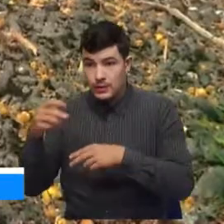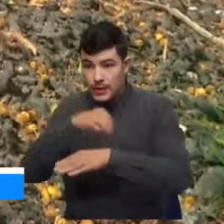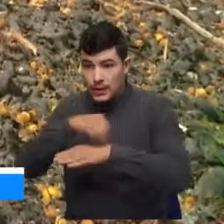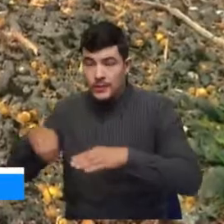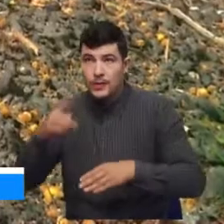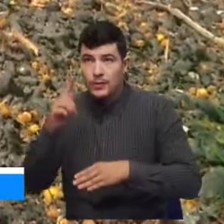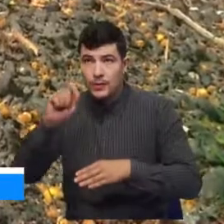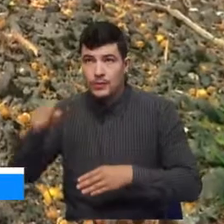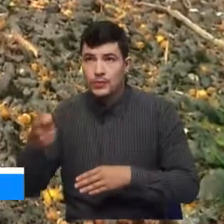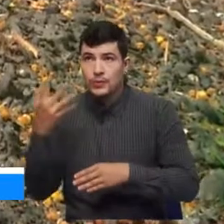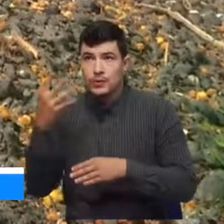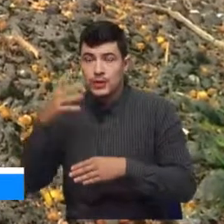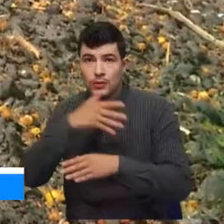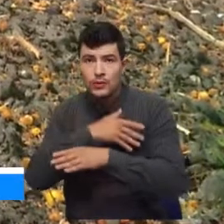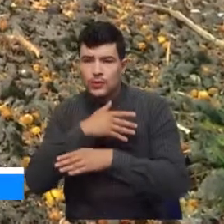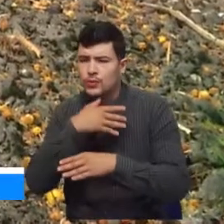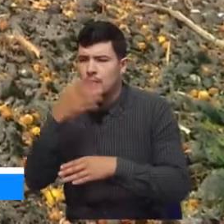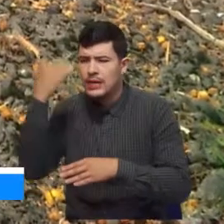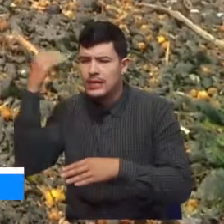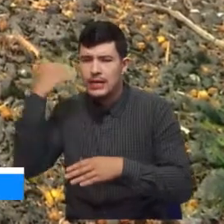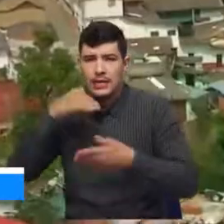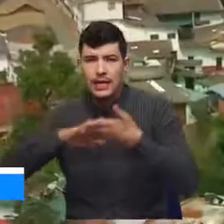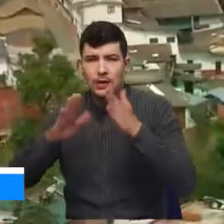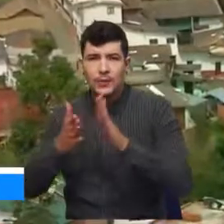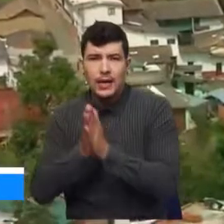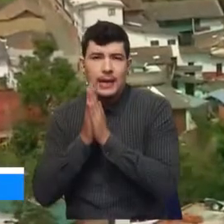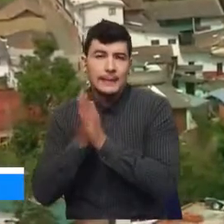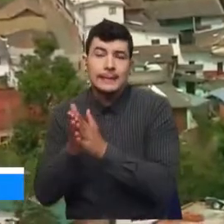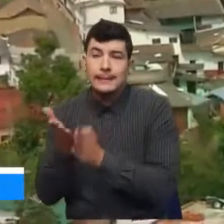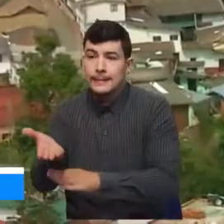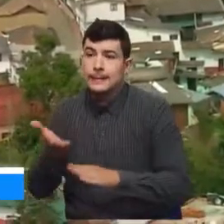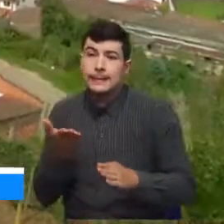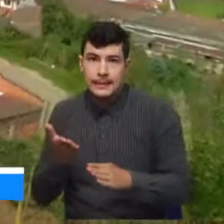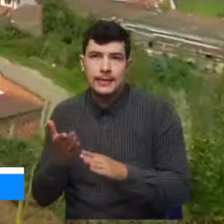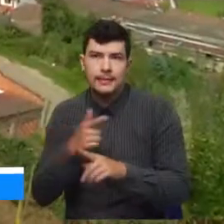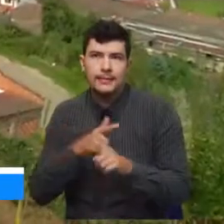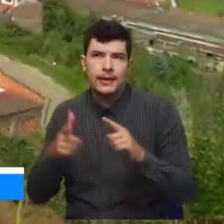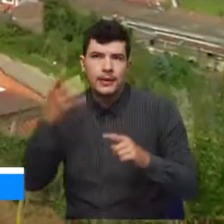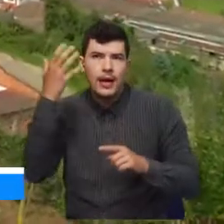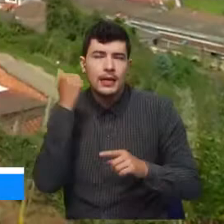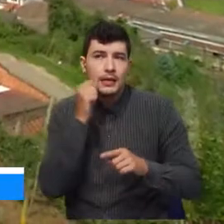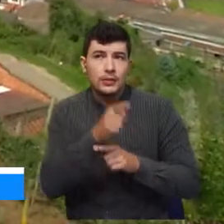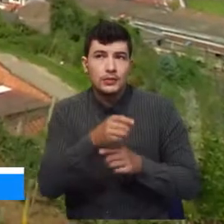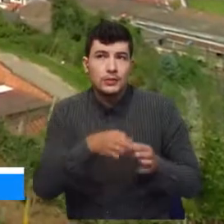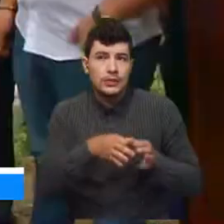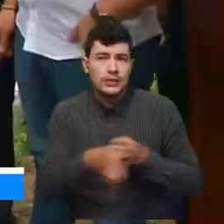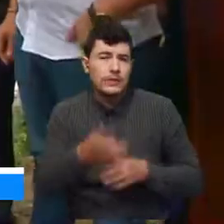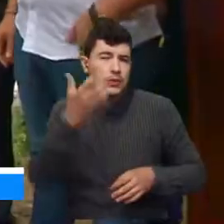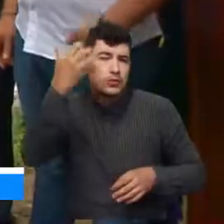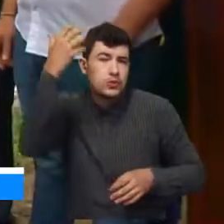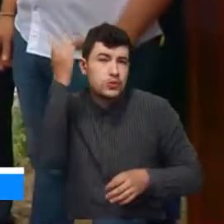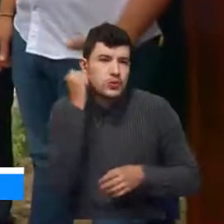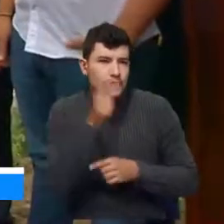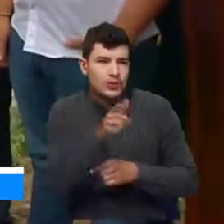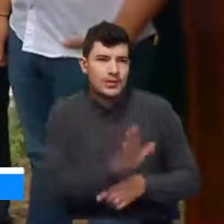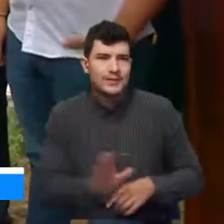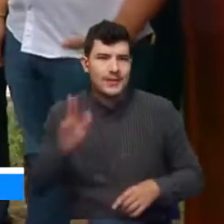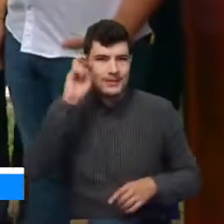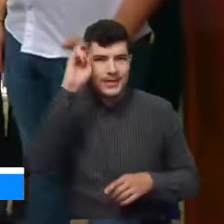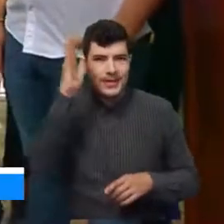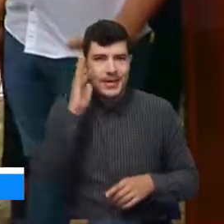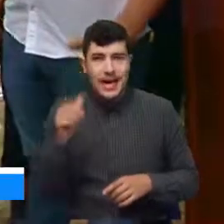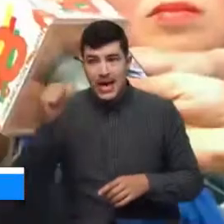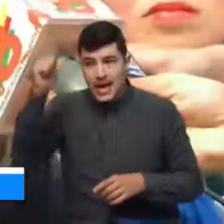fue un gran anhelo para la comunidad del municipio de silos el más antiguo del norte de santander y ayer se convirtió en realidad